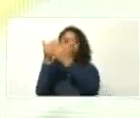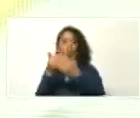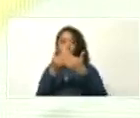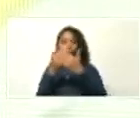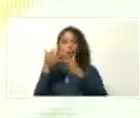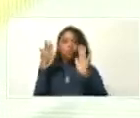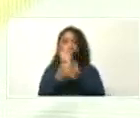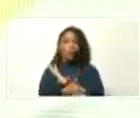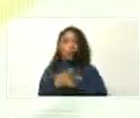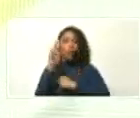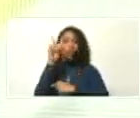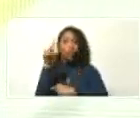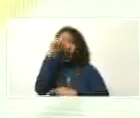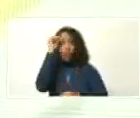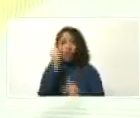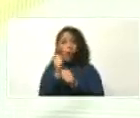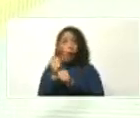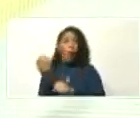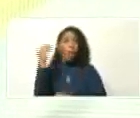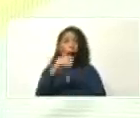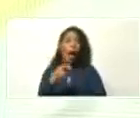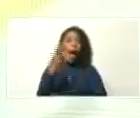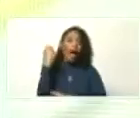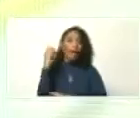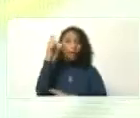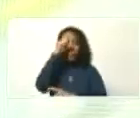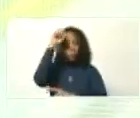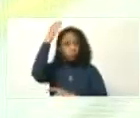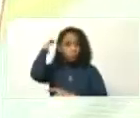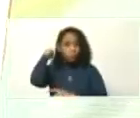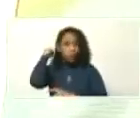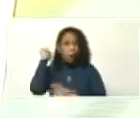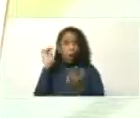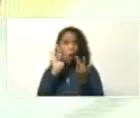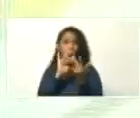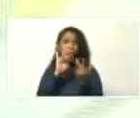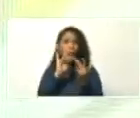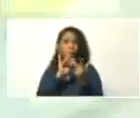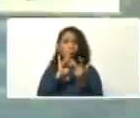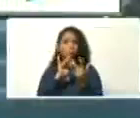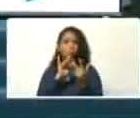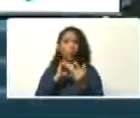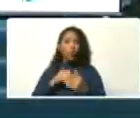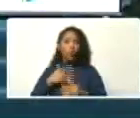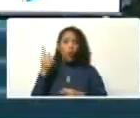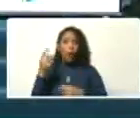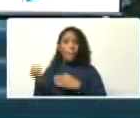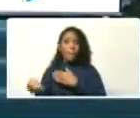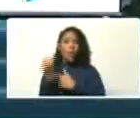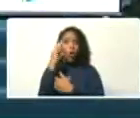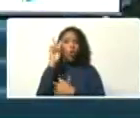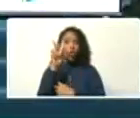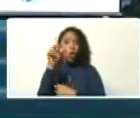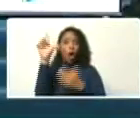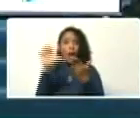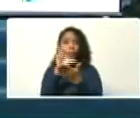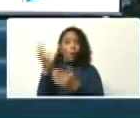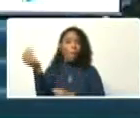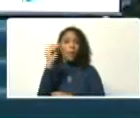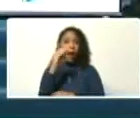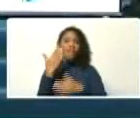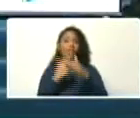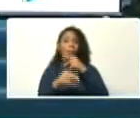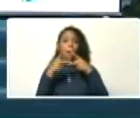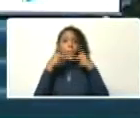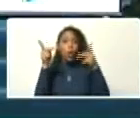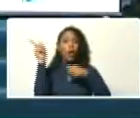trabajos más. Ayer Alfred Nazaré se contactó con él y me envió dos libros más y vamos a